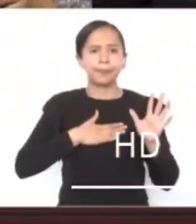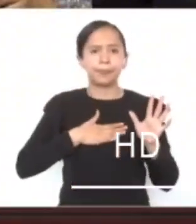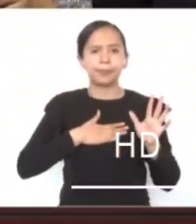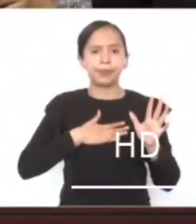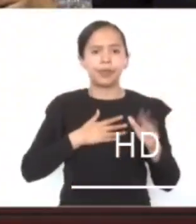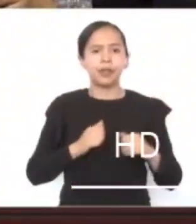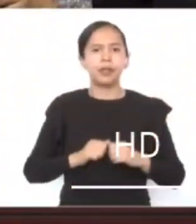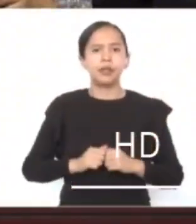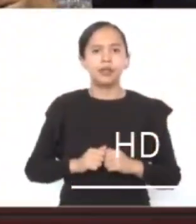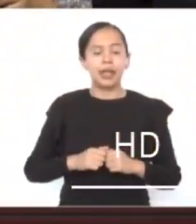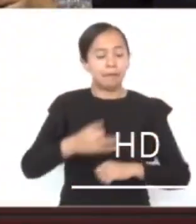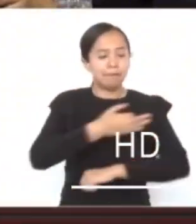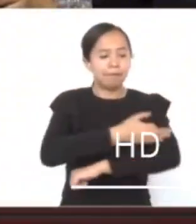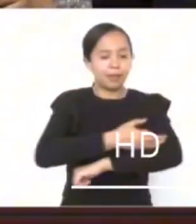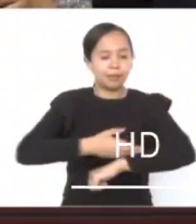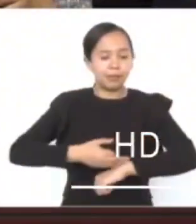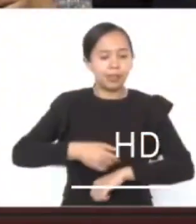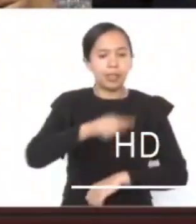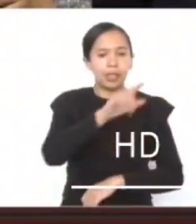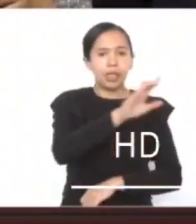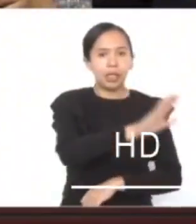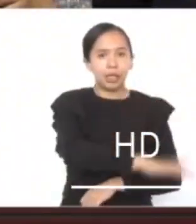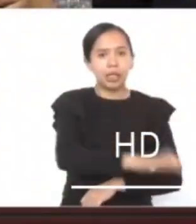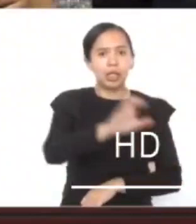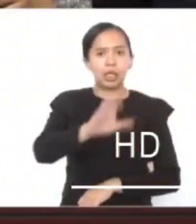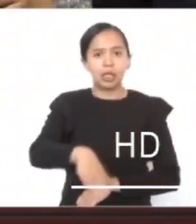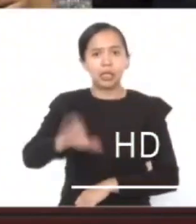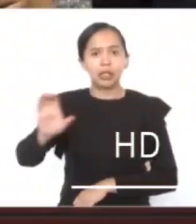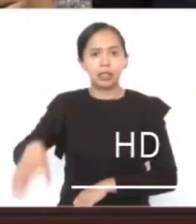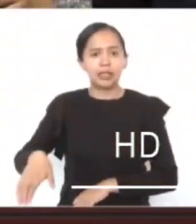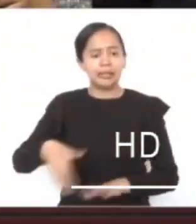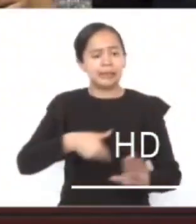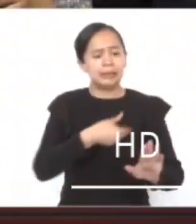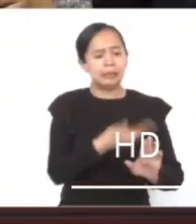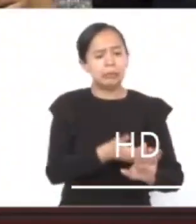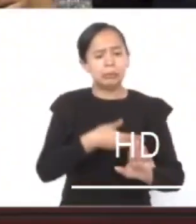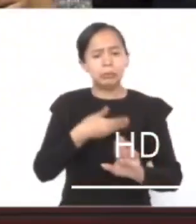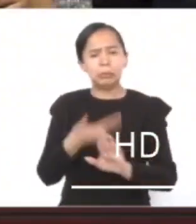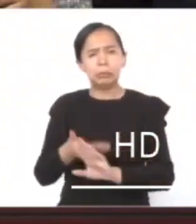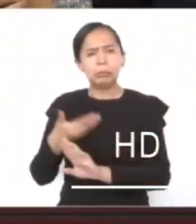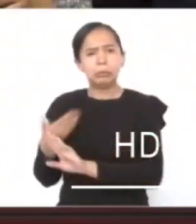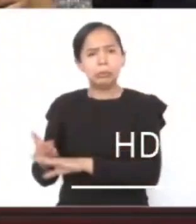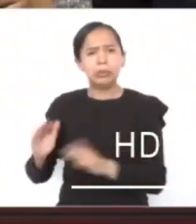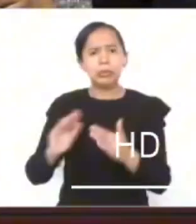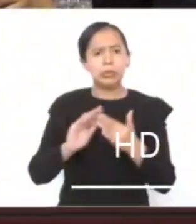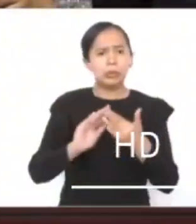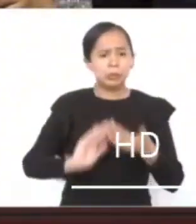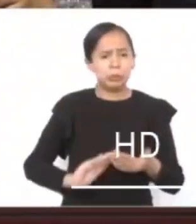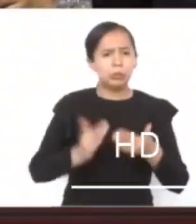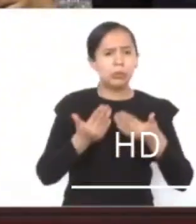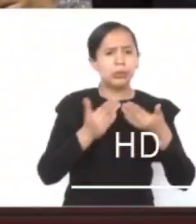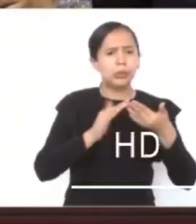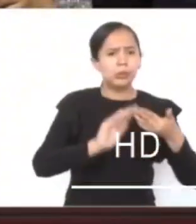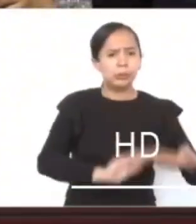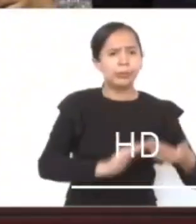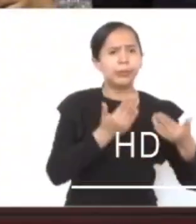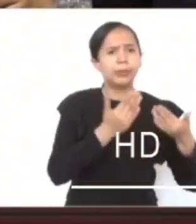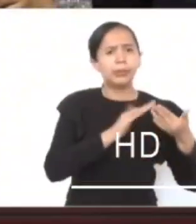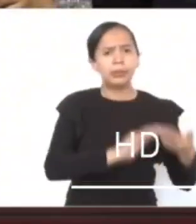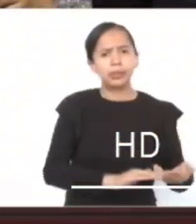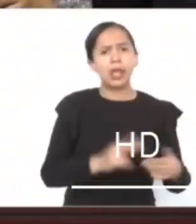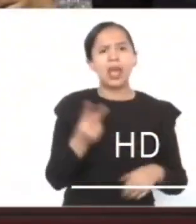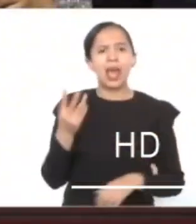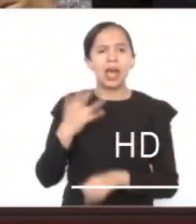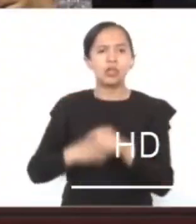con las familias que fueron afectadas en sus viviendas con los temblores del